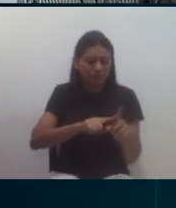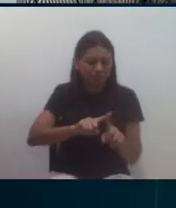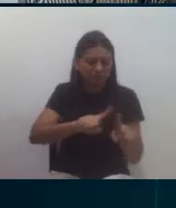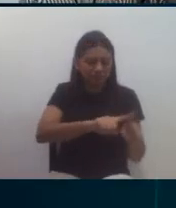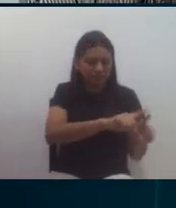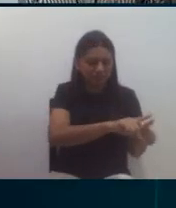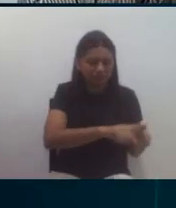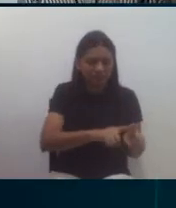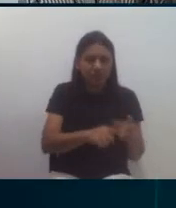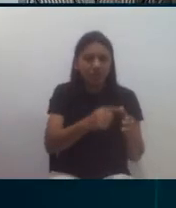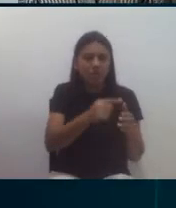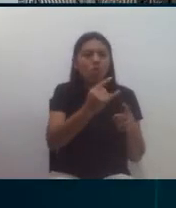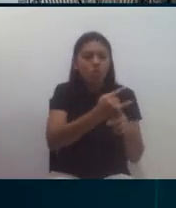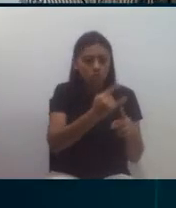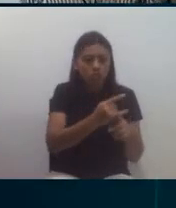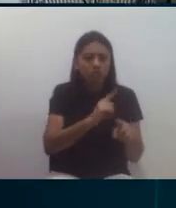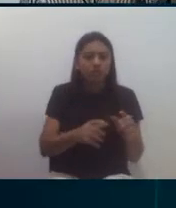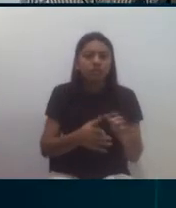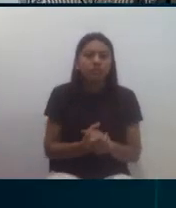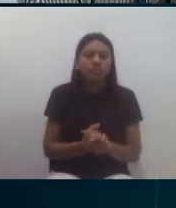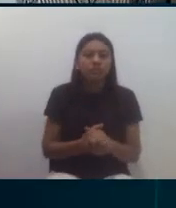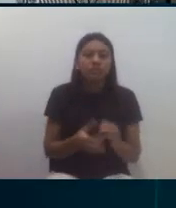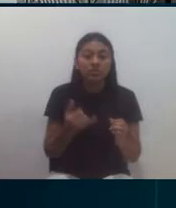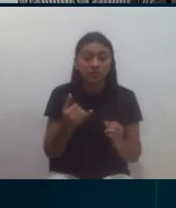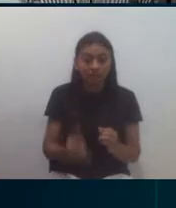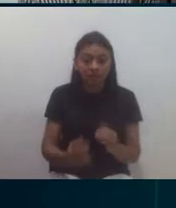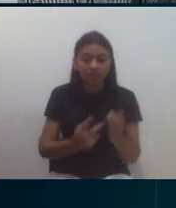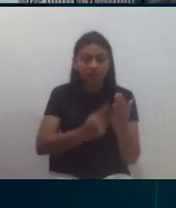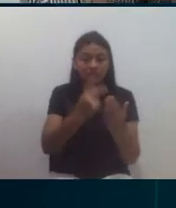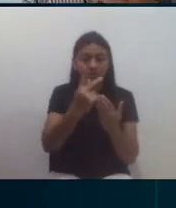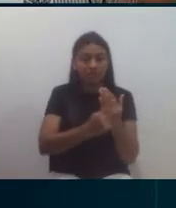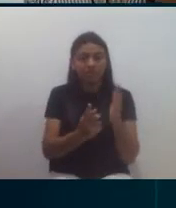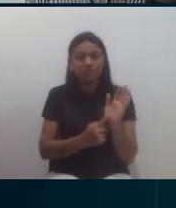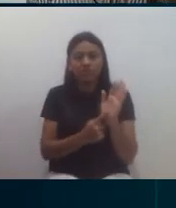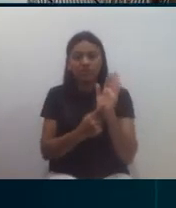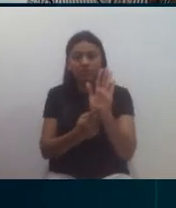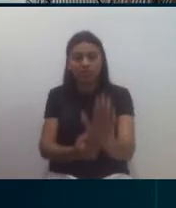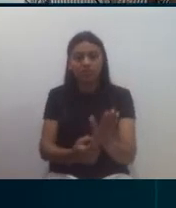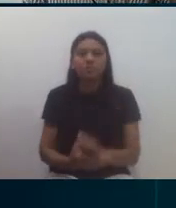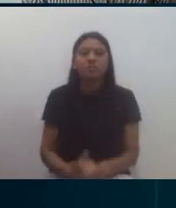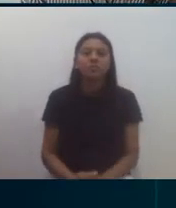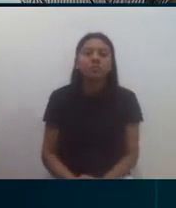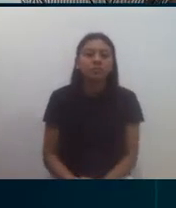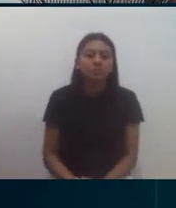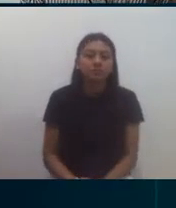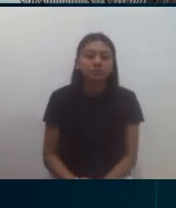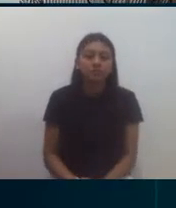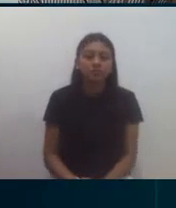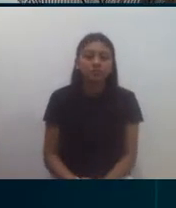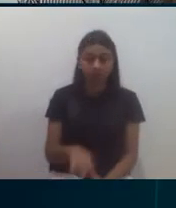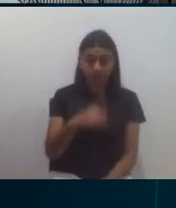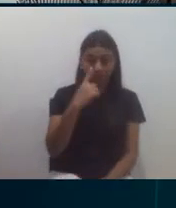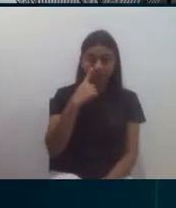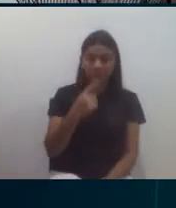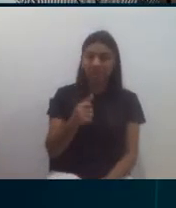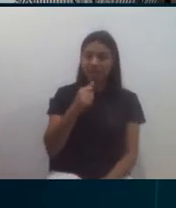proceso. Entonces se ha hecho por evaporación. ¿Cómo así? Se toma el lodo de las aguas residuales,